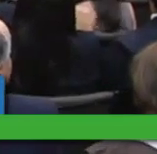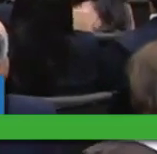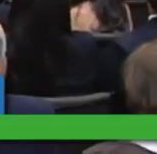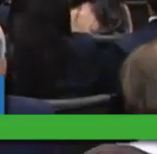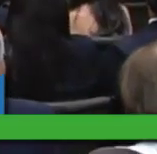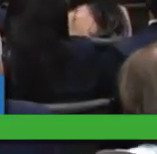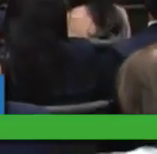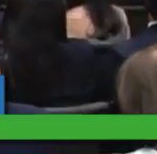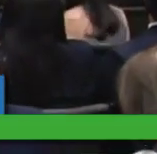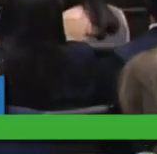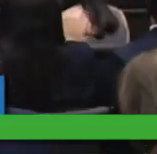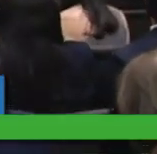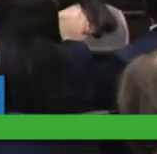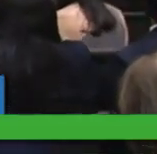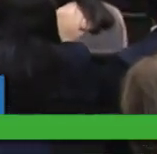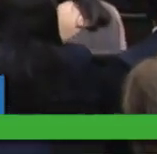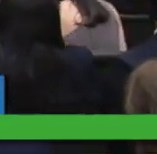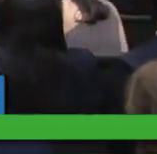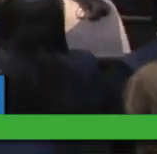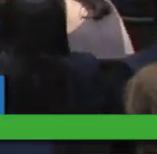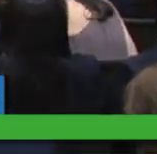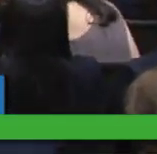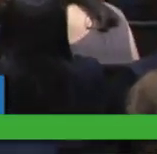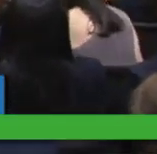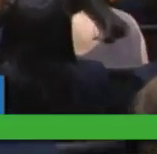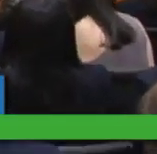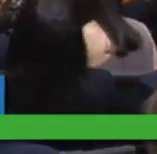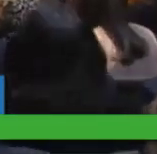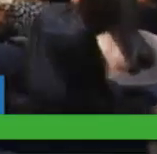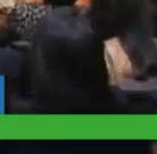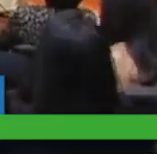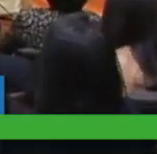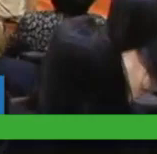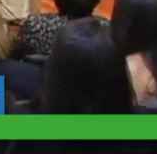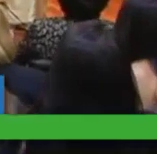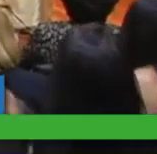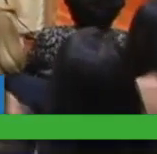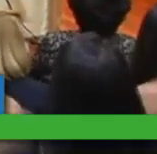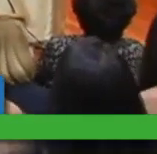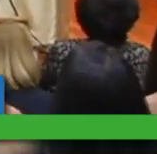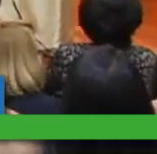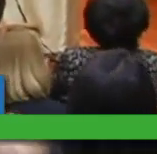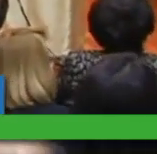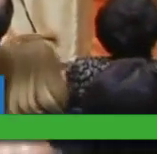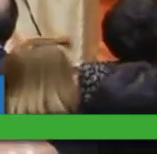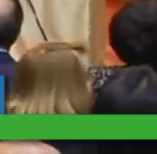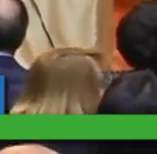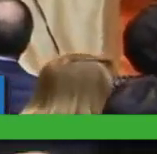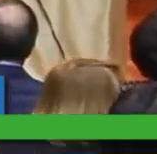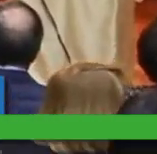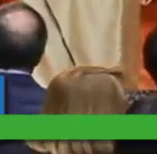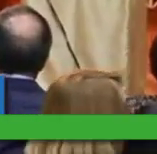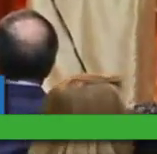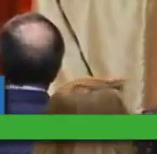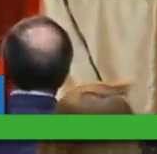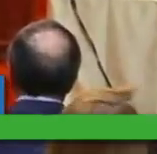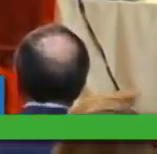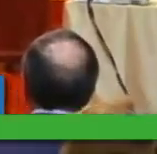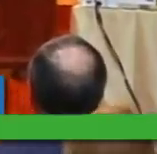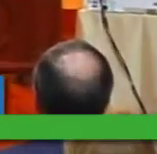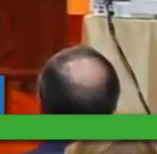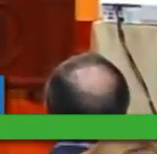Abrimos la sesión solemne y le pedimos a nuestra secretaria general del Consejo que se sirva a pasar la lista del caso.